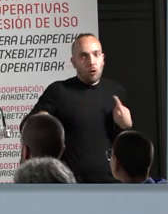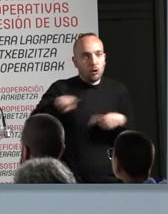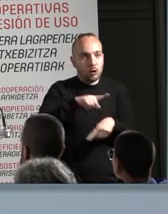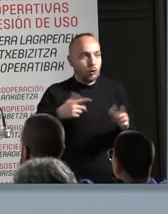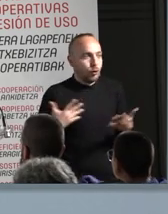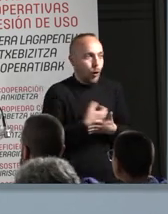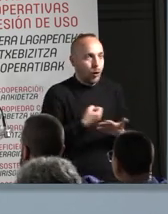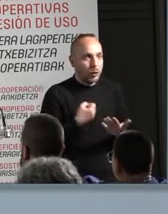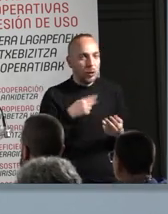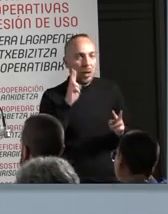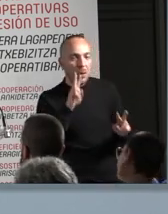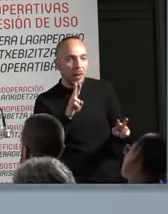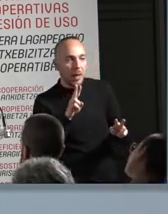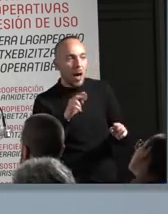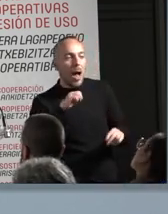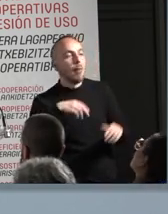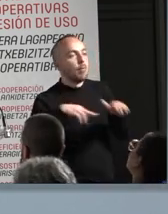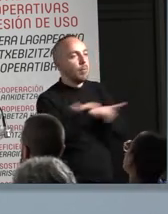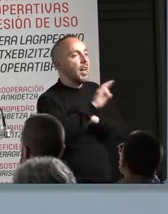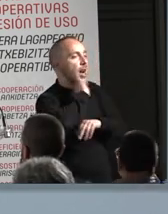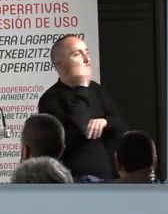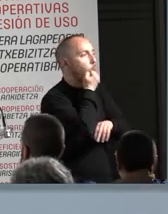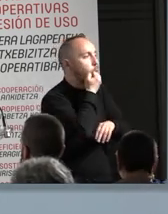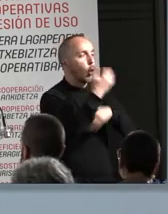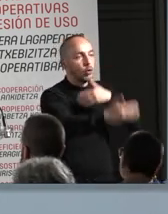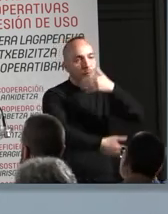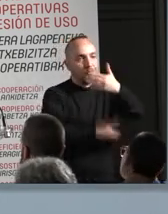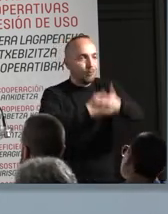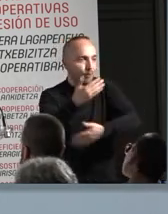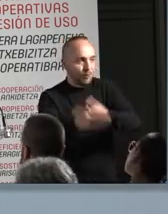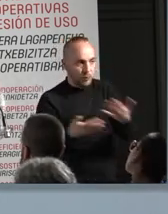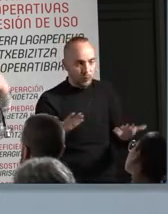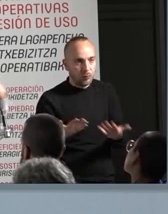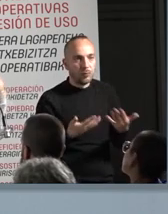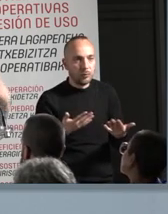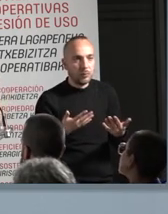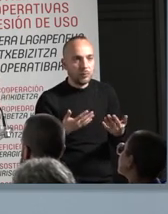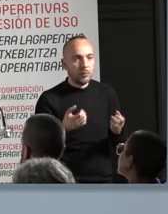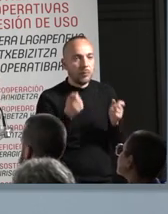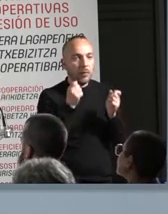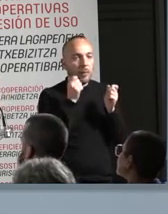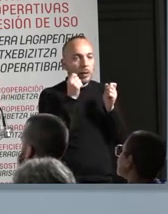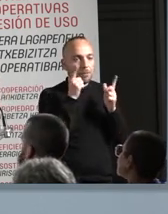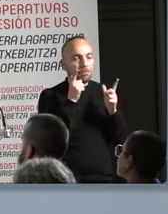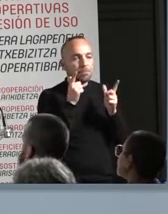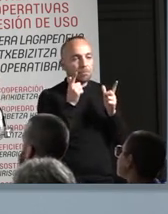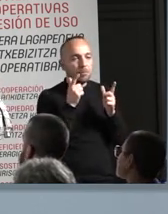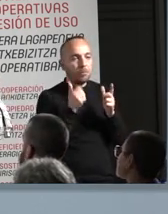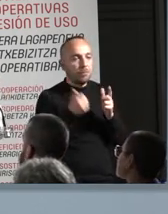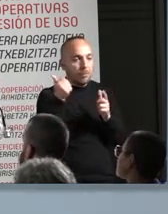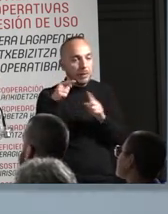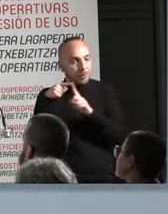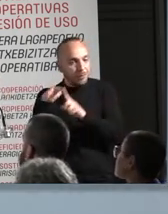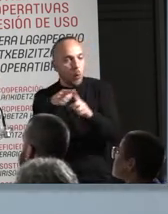recursos y, bueno, y hay alguna promoción tal. Entonces nos dimos cuenta que además casaba más hacer algo colaborativo